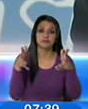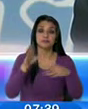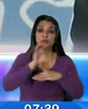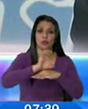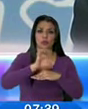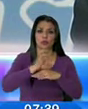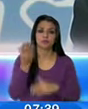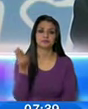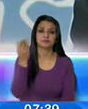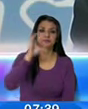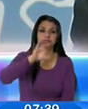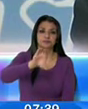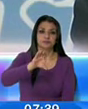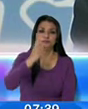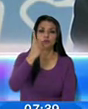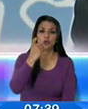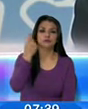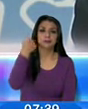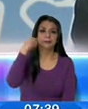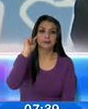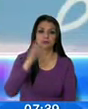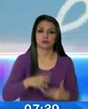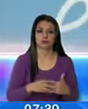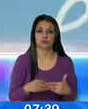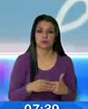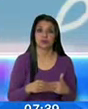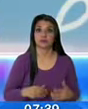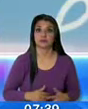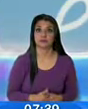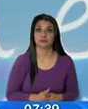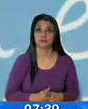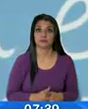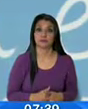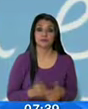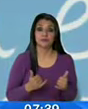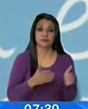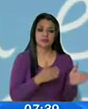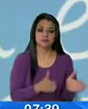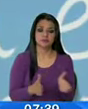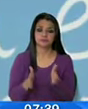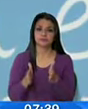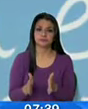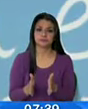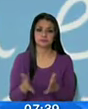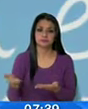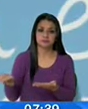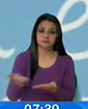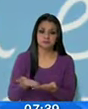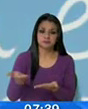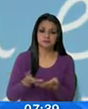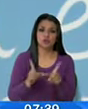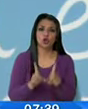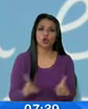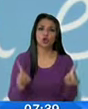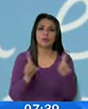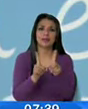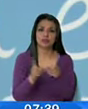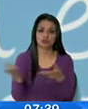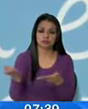inversión cercana a los 11 millones de dólares. Estamos en esta fase de recepción de documentación. Tienen que